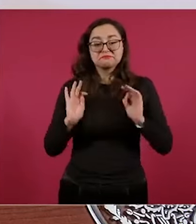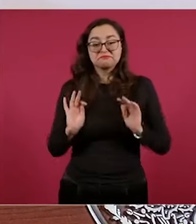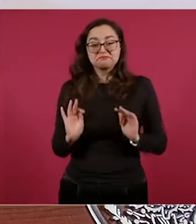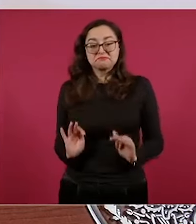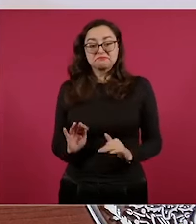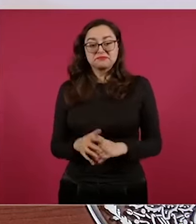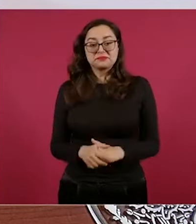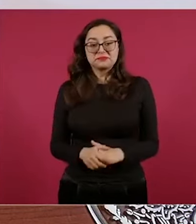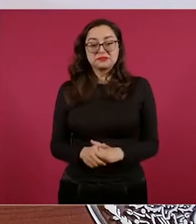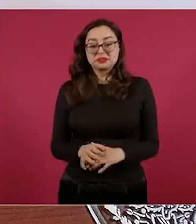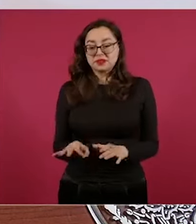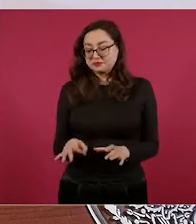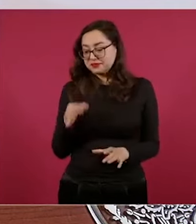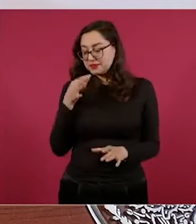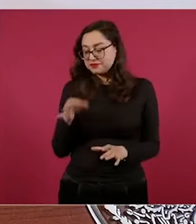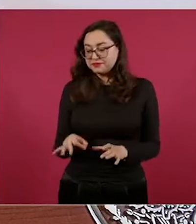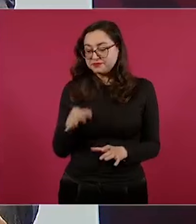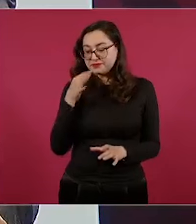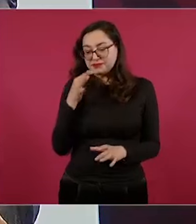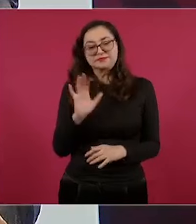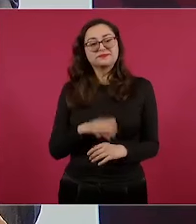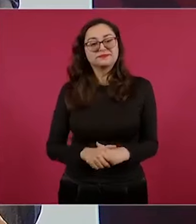y una buena botana.